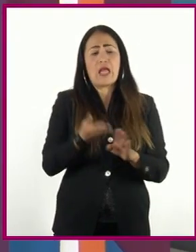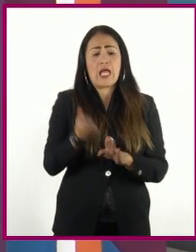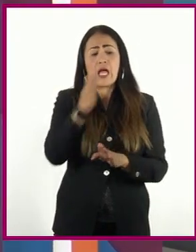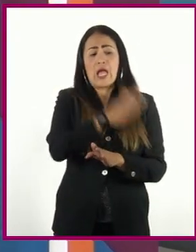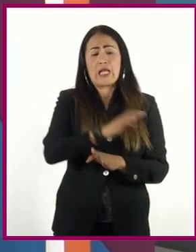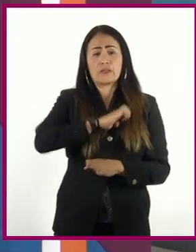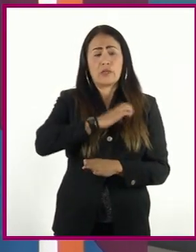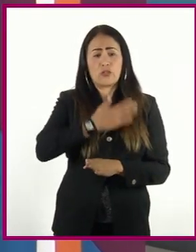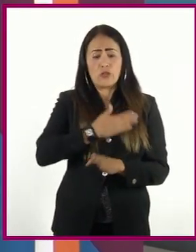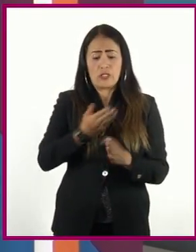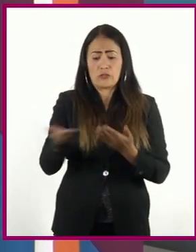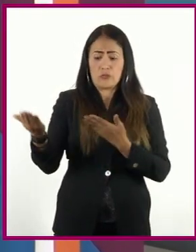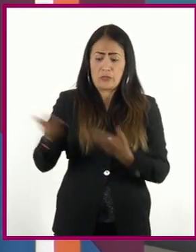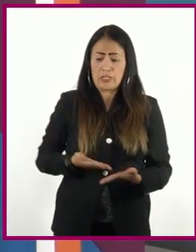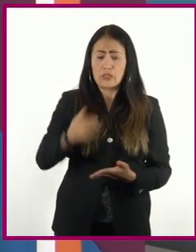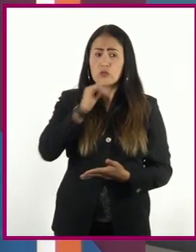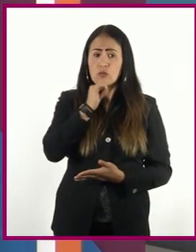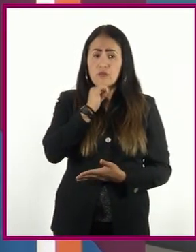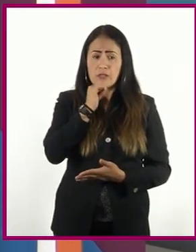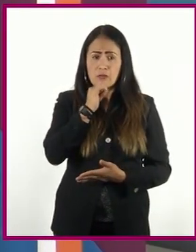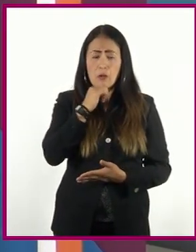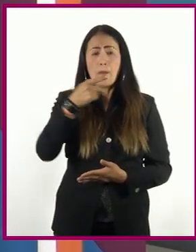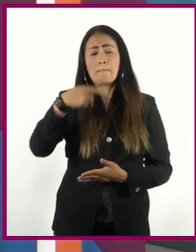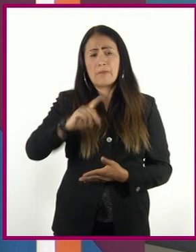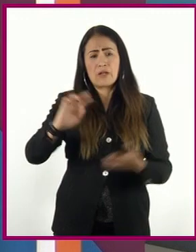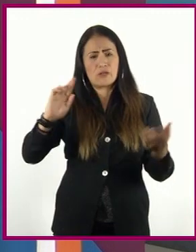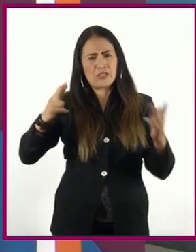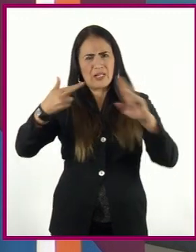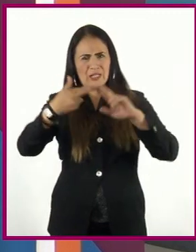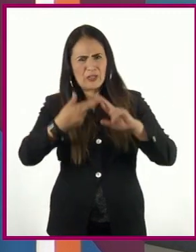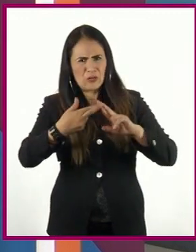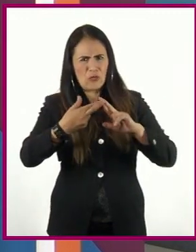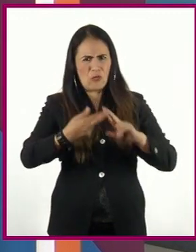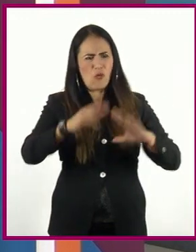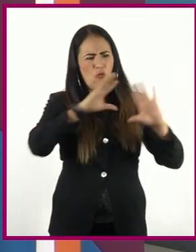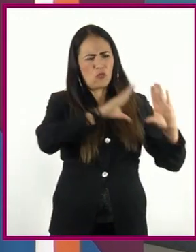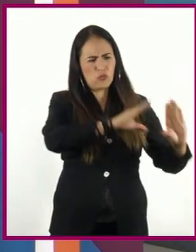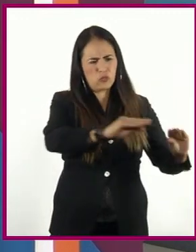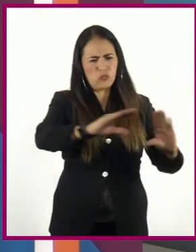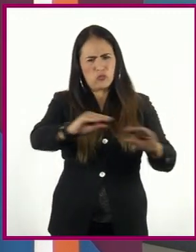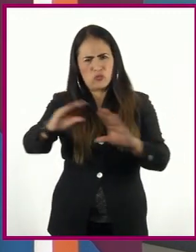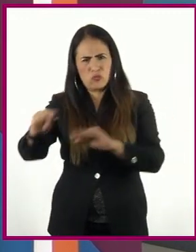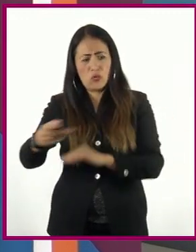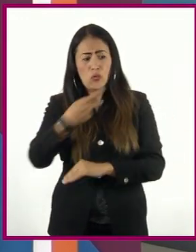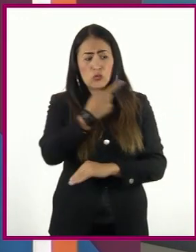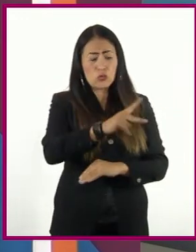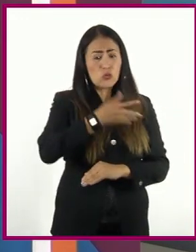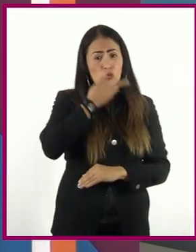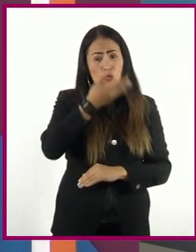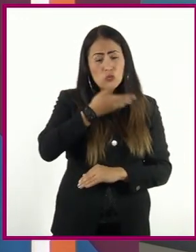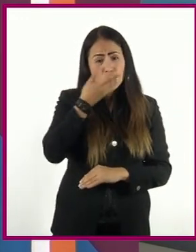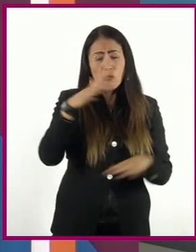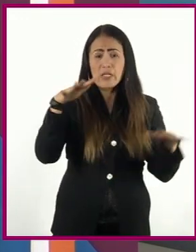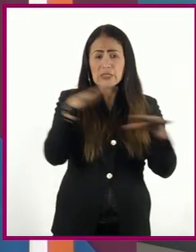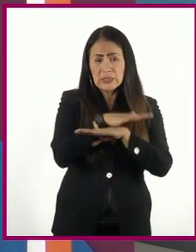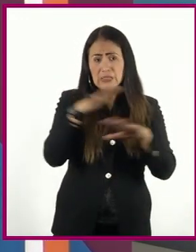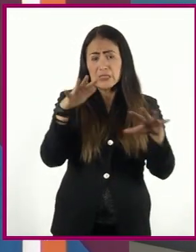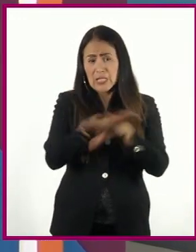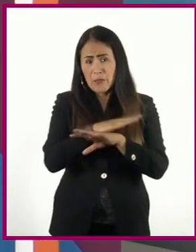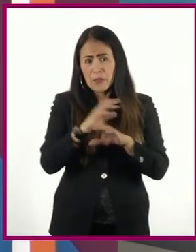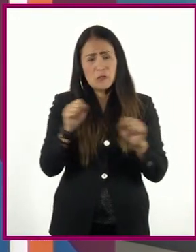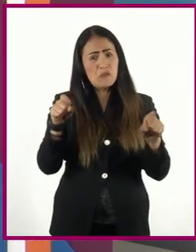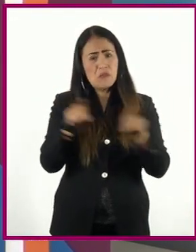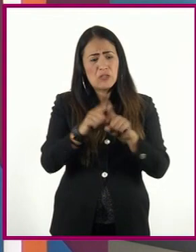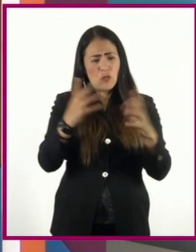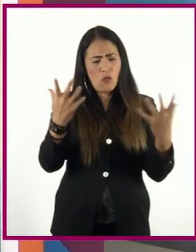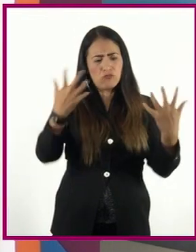españoles. Sin embargo, con las campañas de evangelización, dichas prácticas se enfrentaron a cambios y adaptaciones producto